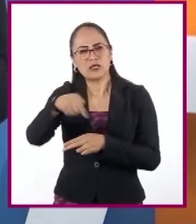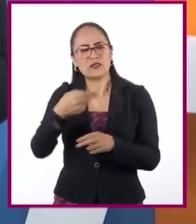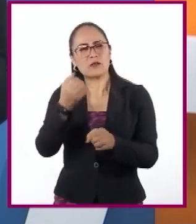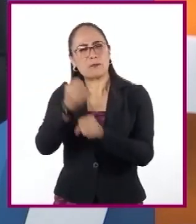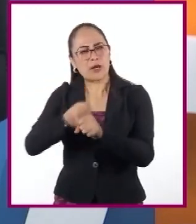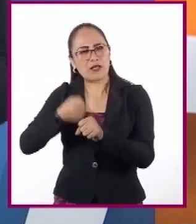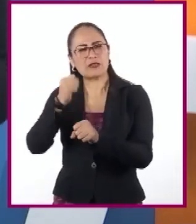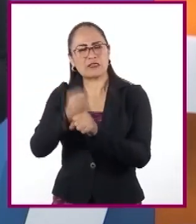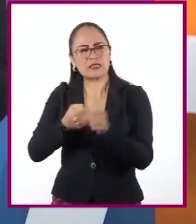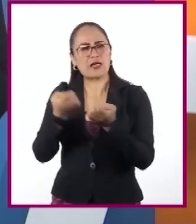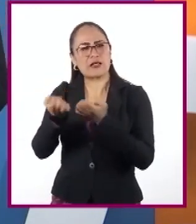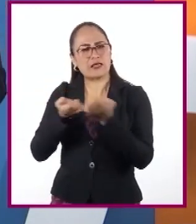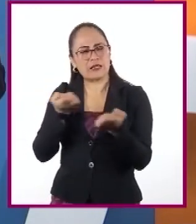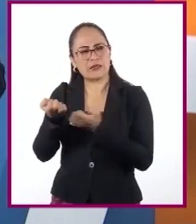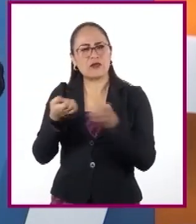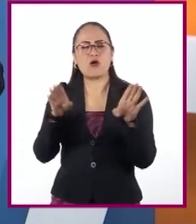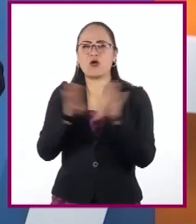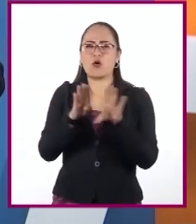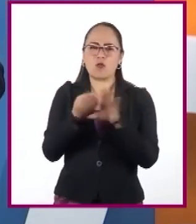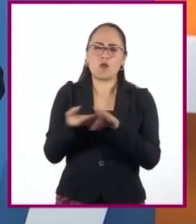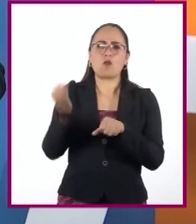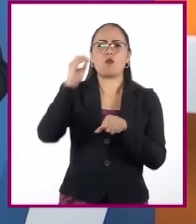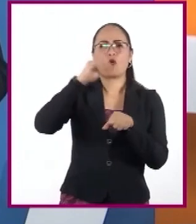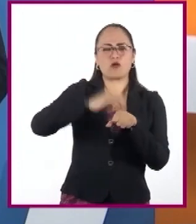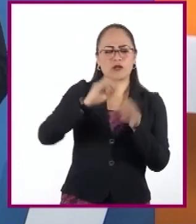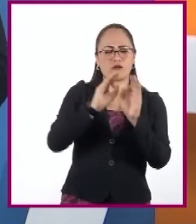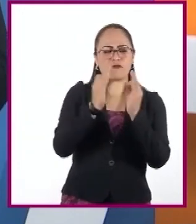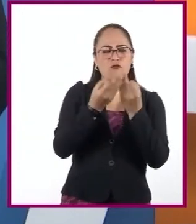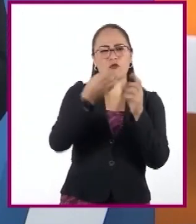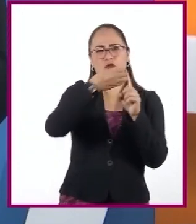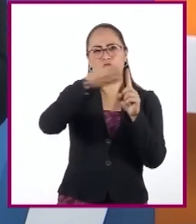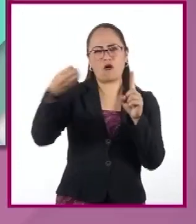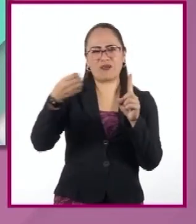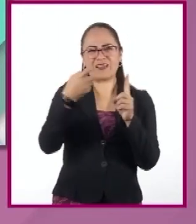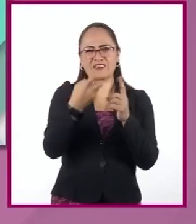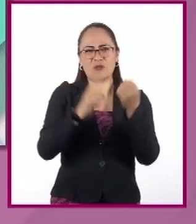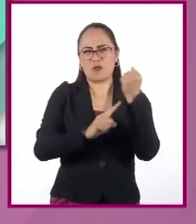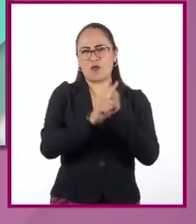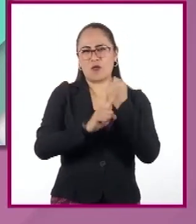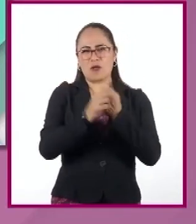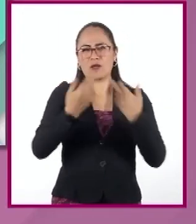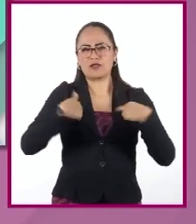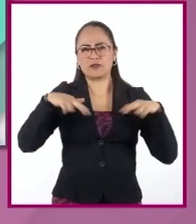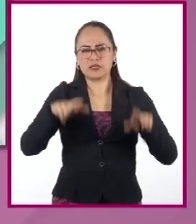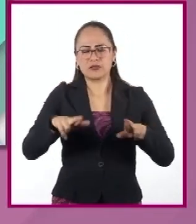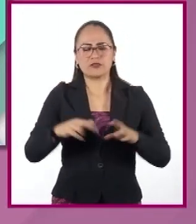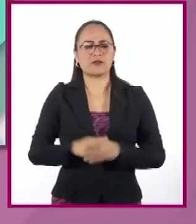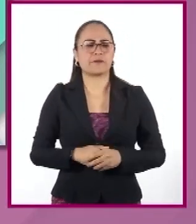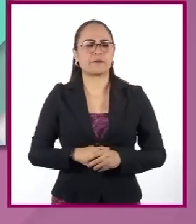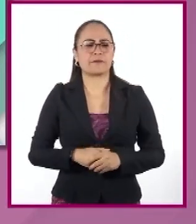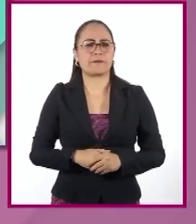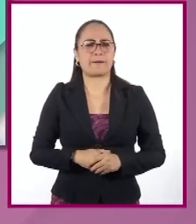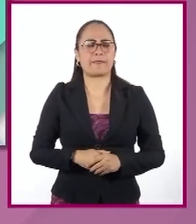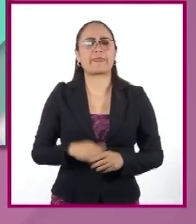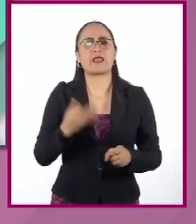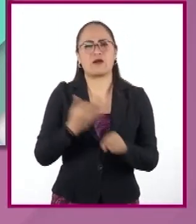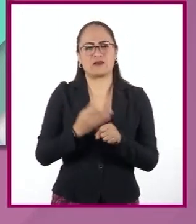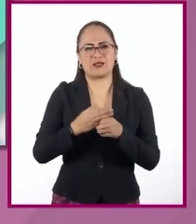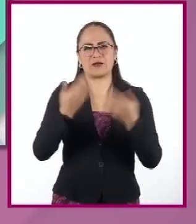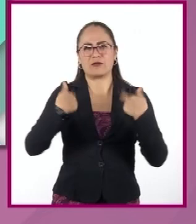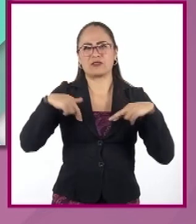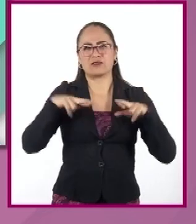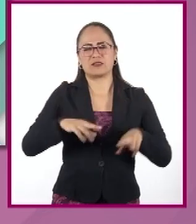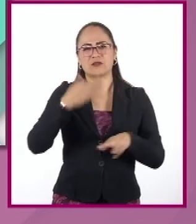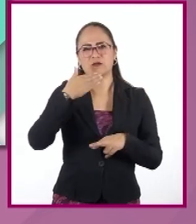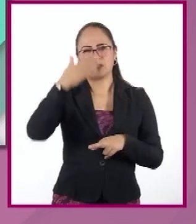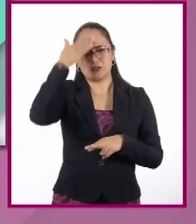cómo plantear una ecuación que modele una problemática. Vamos a hacer la representación algebraica de